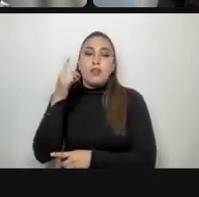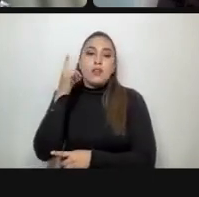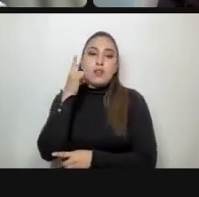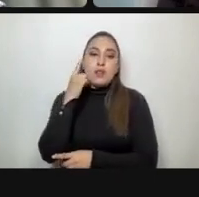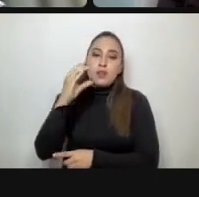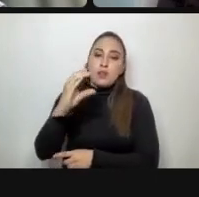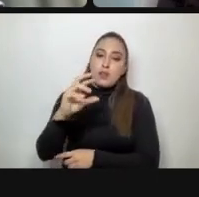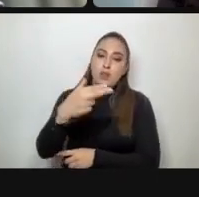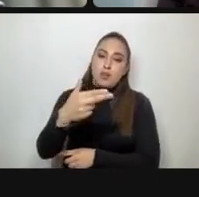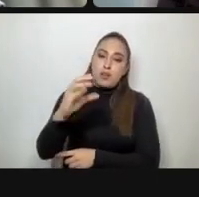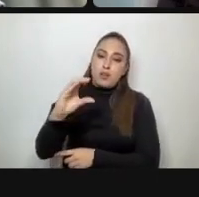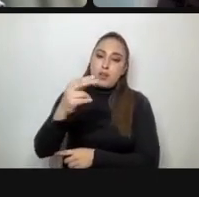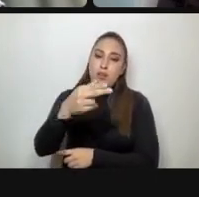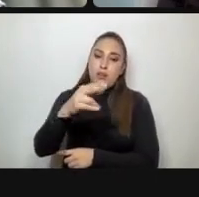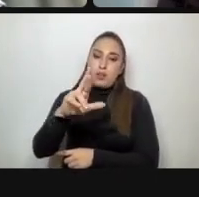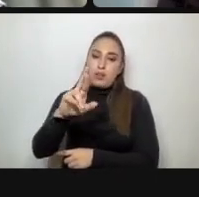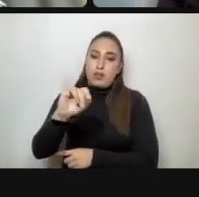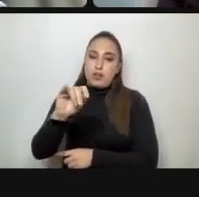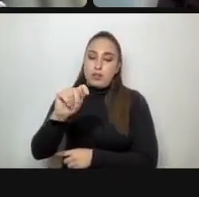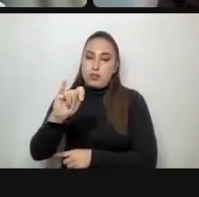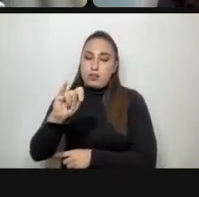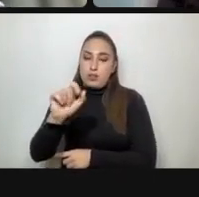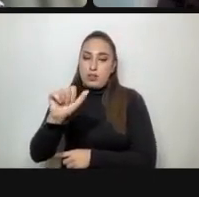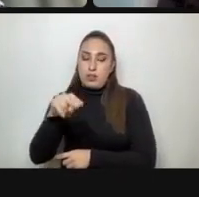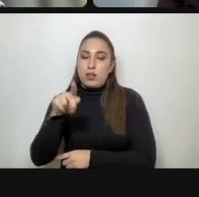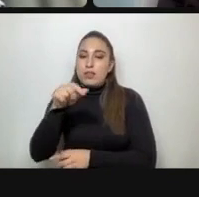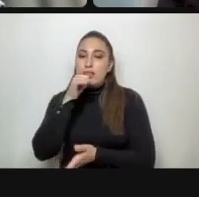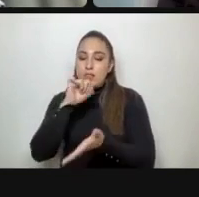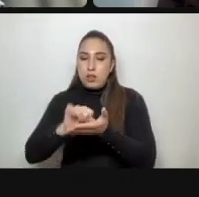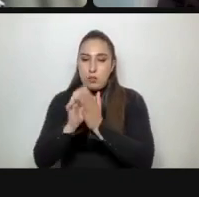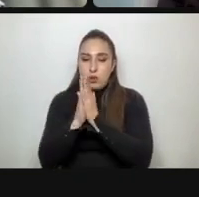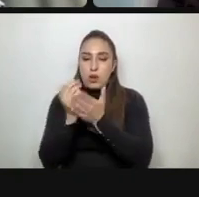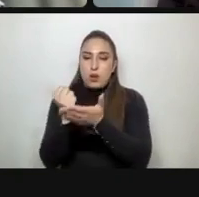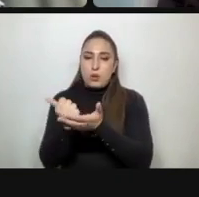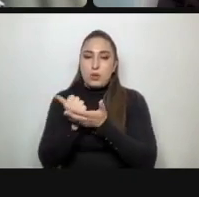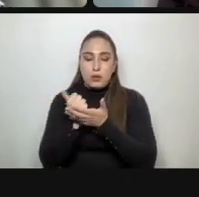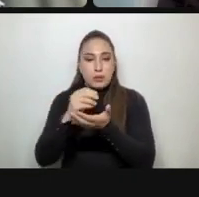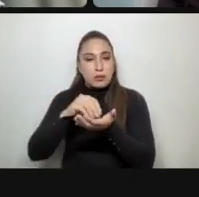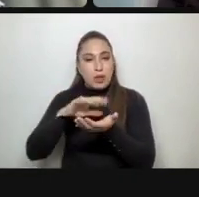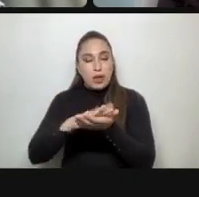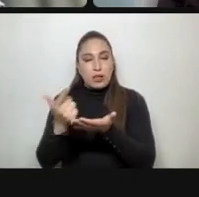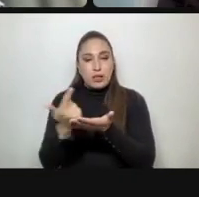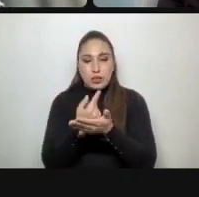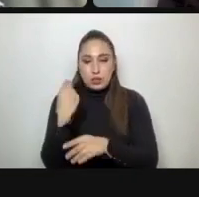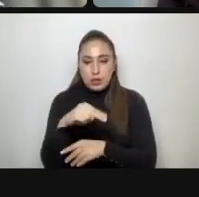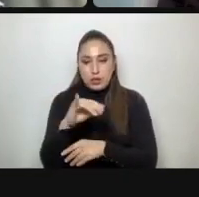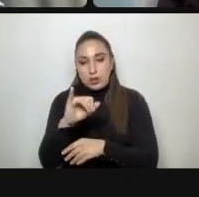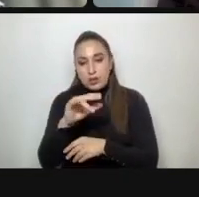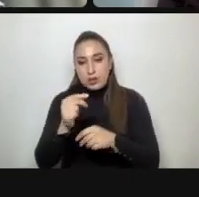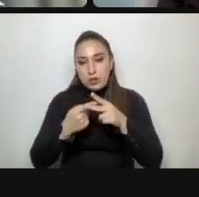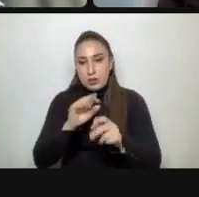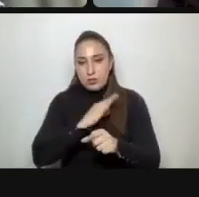Moctezuma, en su calidad de secretario, proceda a pasar lista de asistencia.